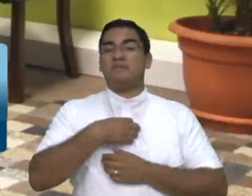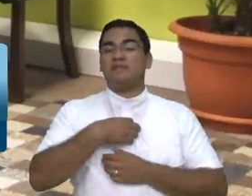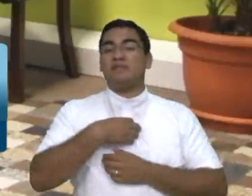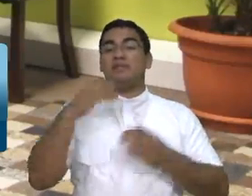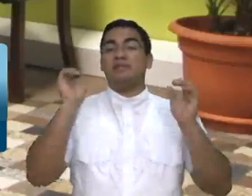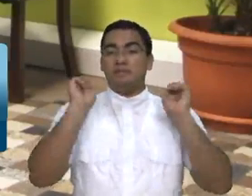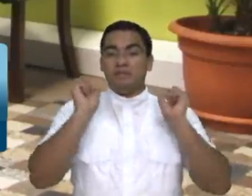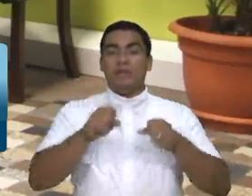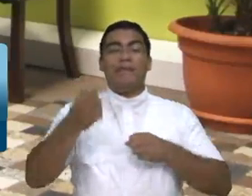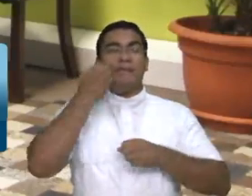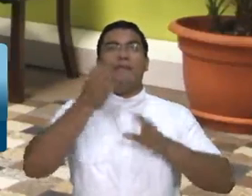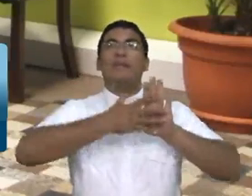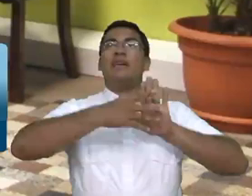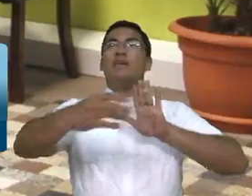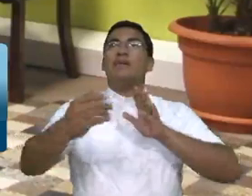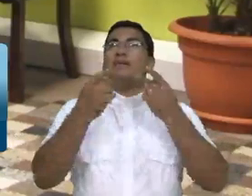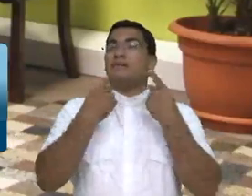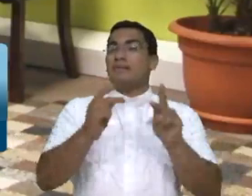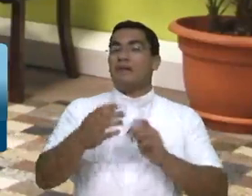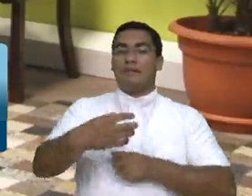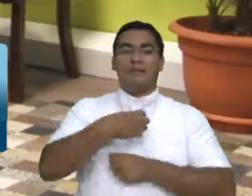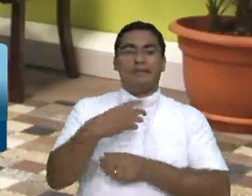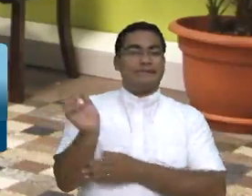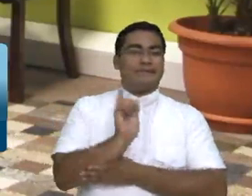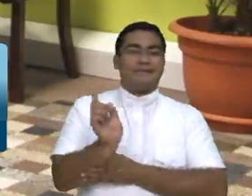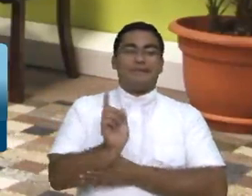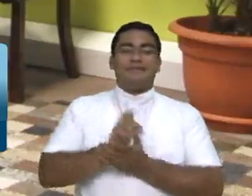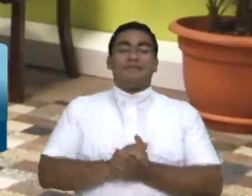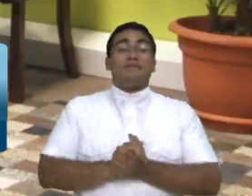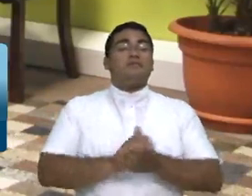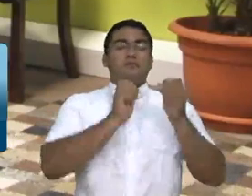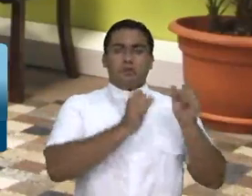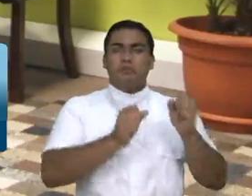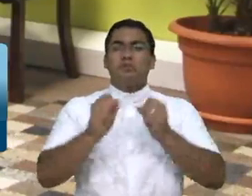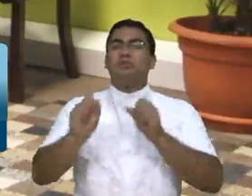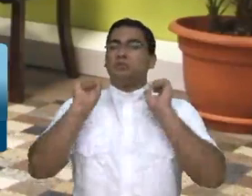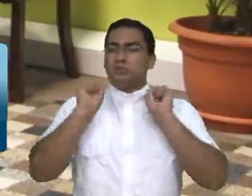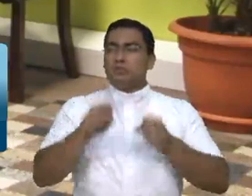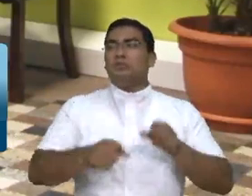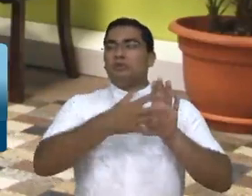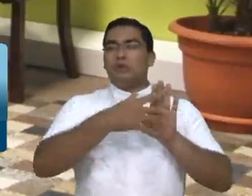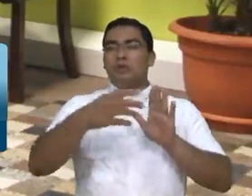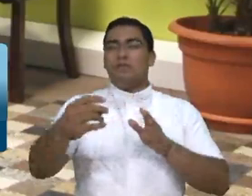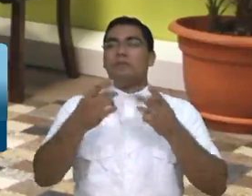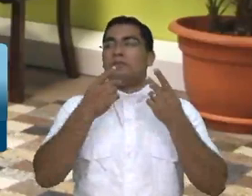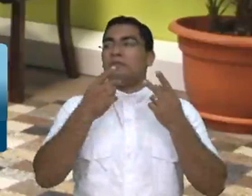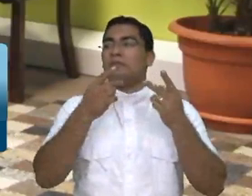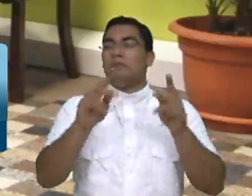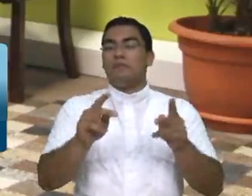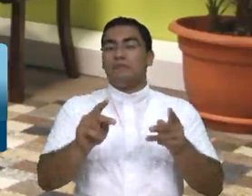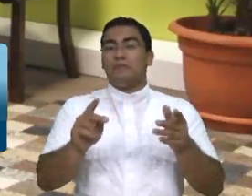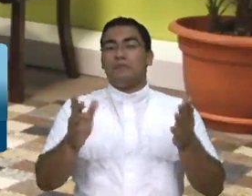Son portadoras de la enfermedad, pero no la padecen, la pueden transmitir. Los varones también la pueden transmitir, solo que no de forma directa, ¿verdad?